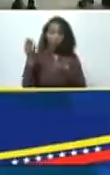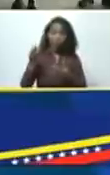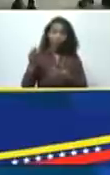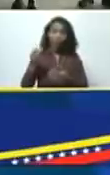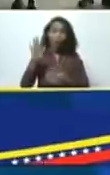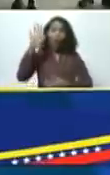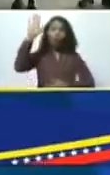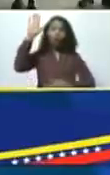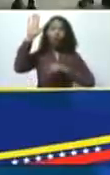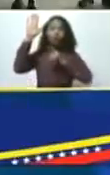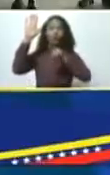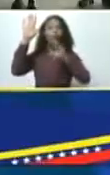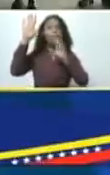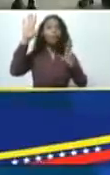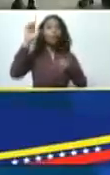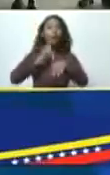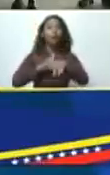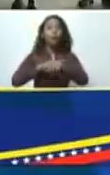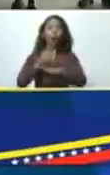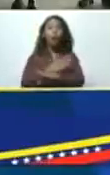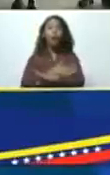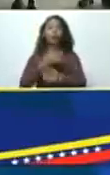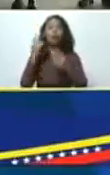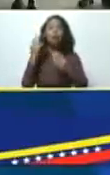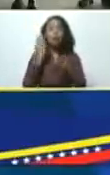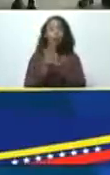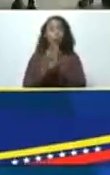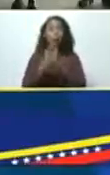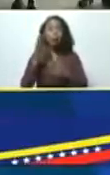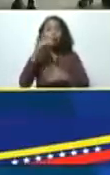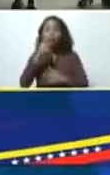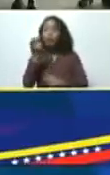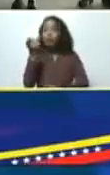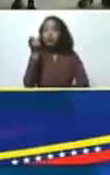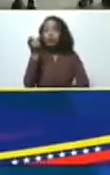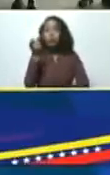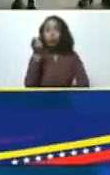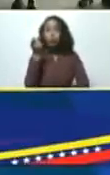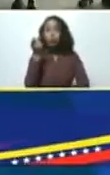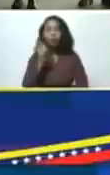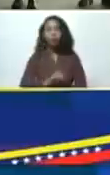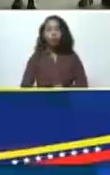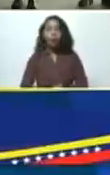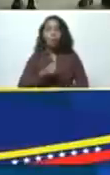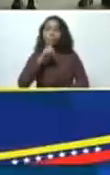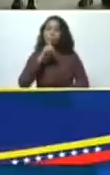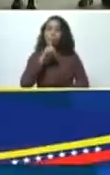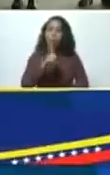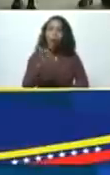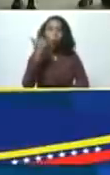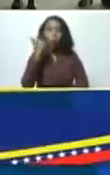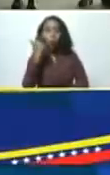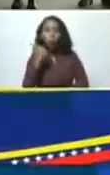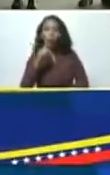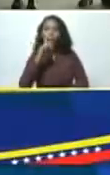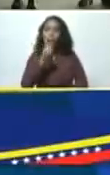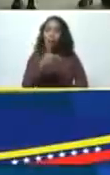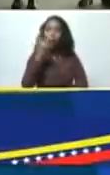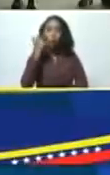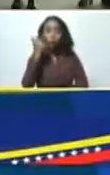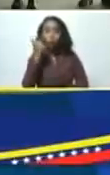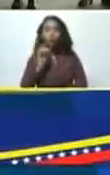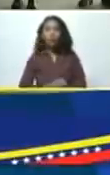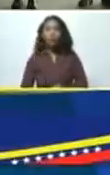la mano los que responden a tiempo los mensajes que le llegan. Ninguno. Mala costumbre, mala costumbre,